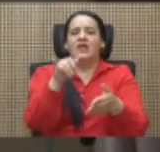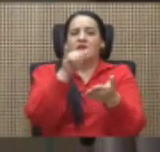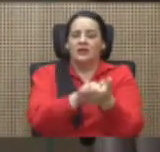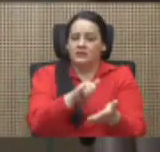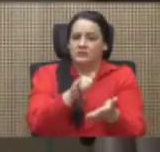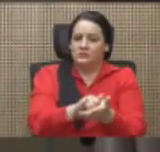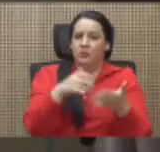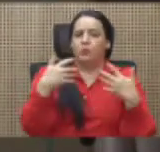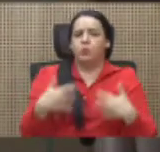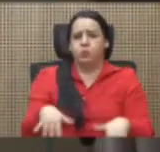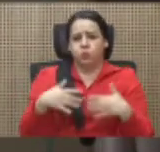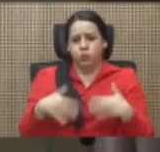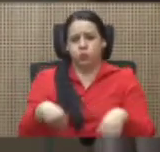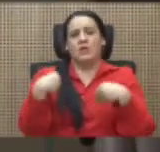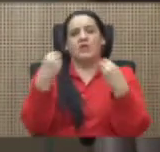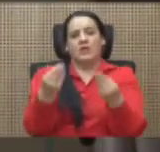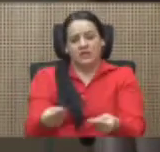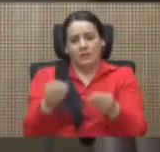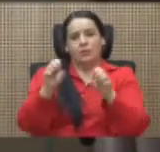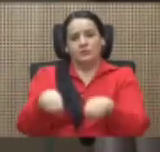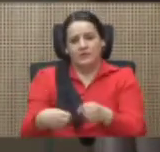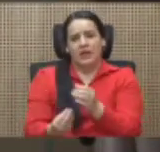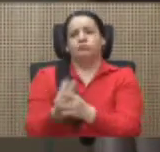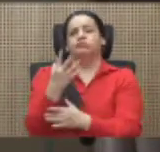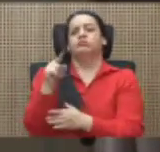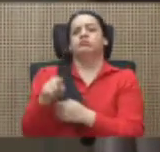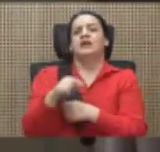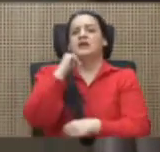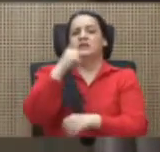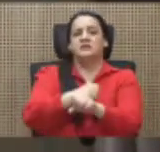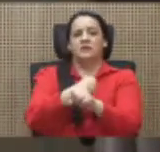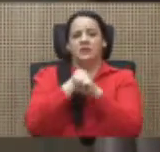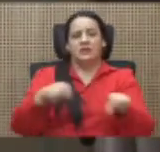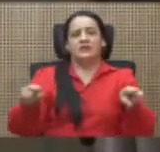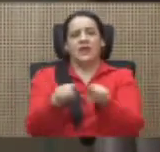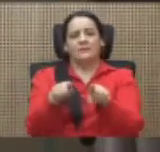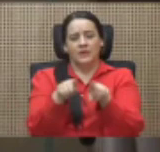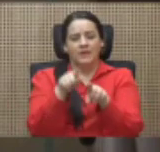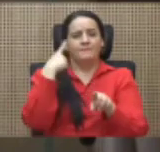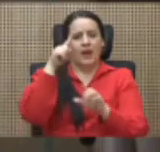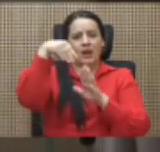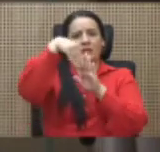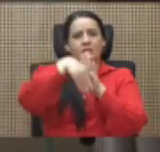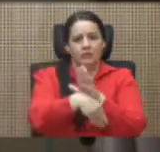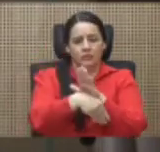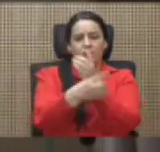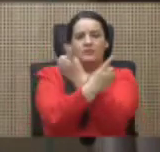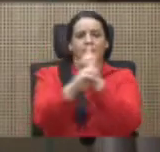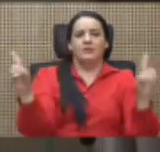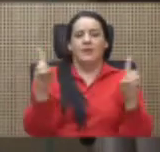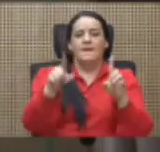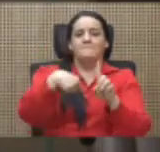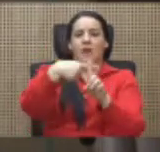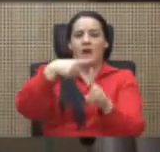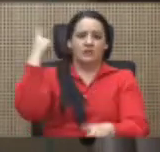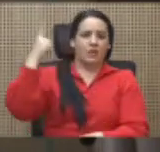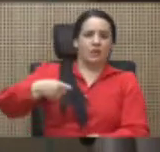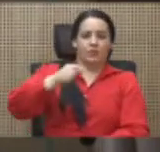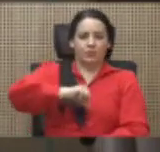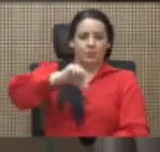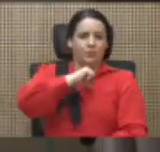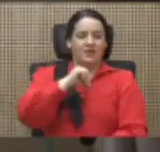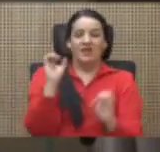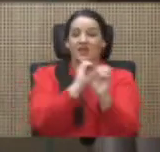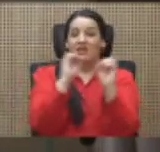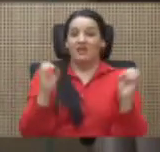para la inseguridad, también son caldo de cultivo para el deterioro de la democracia, para el autoritarismo. Así que luego nadie